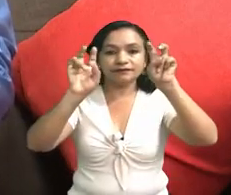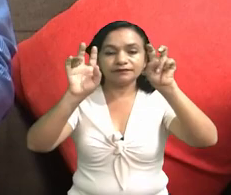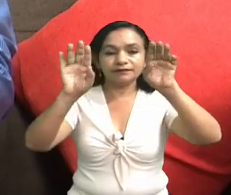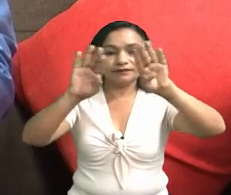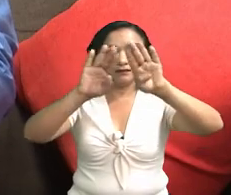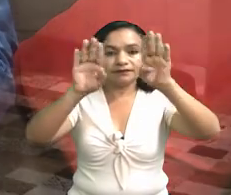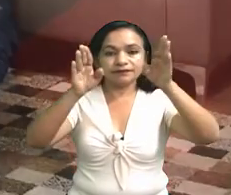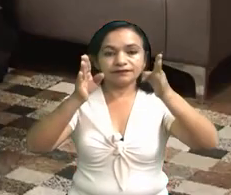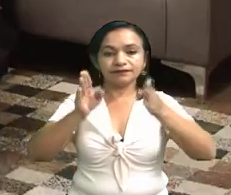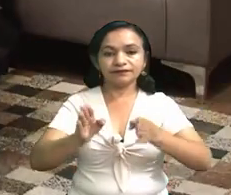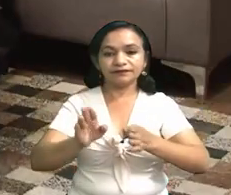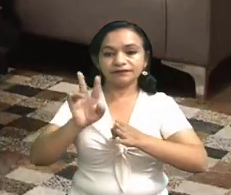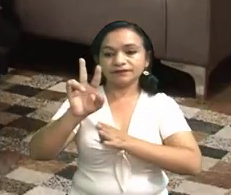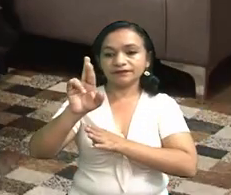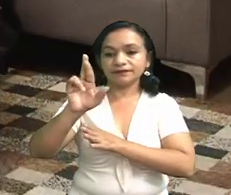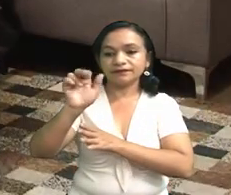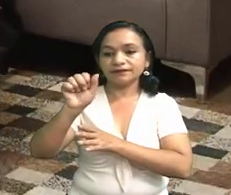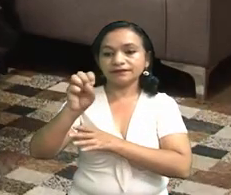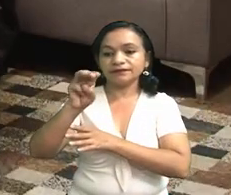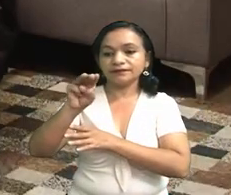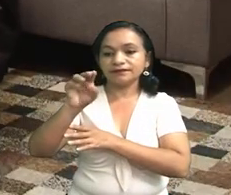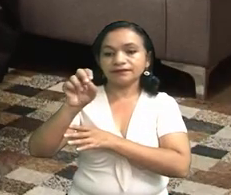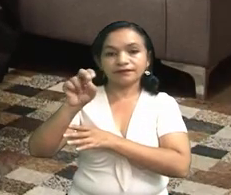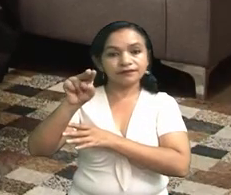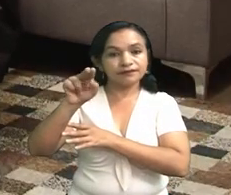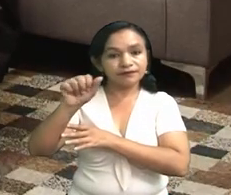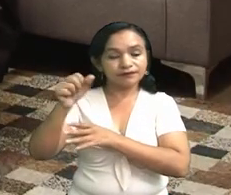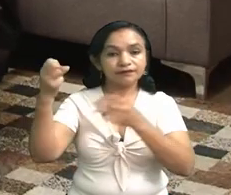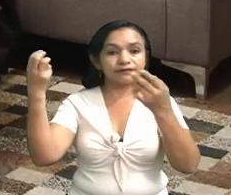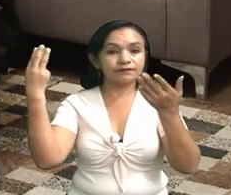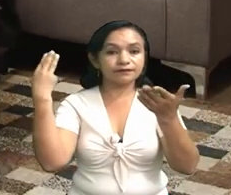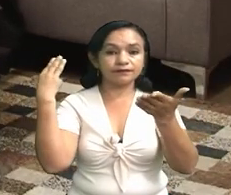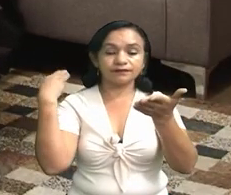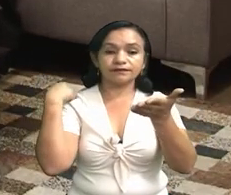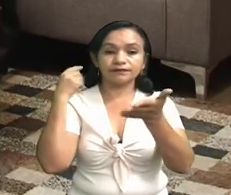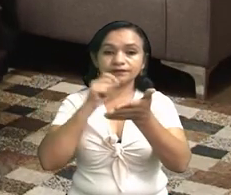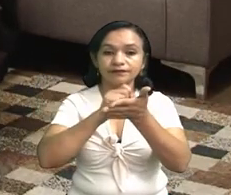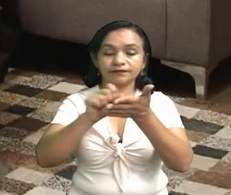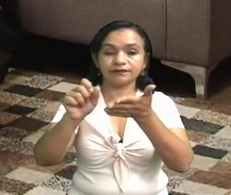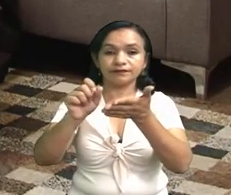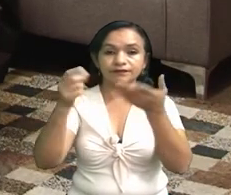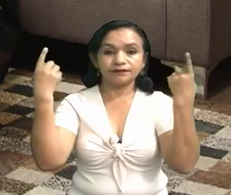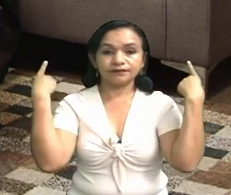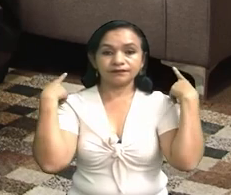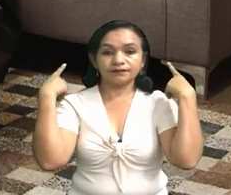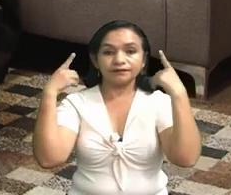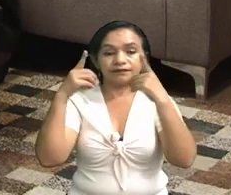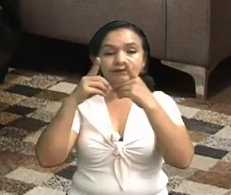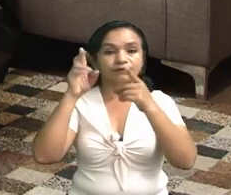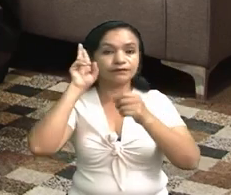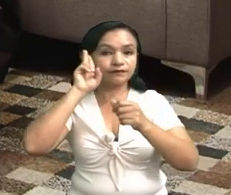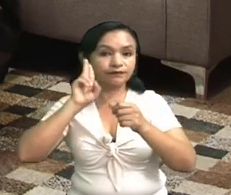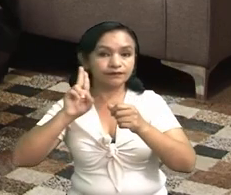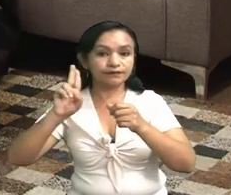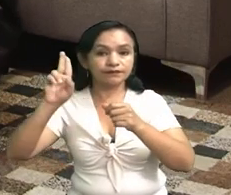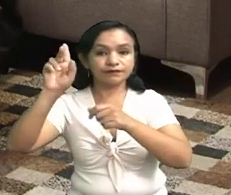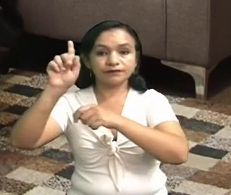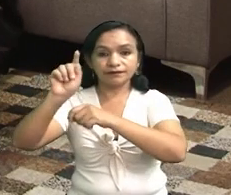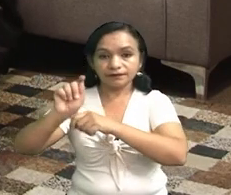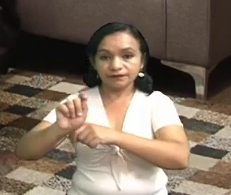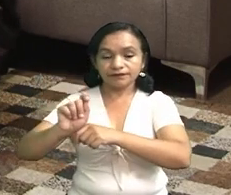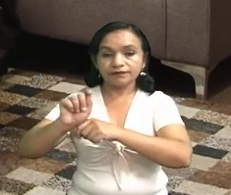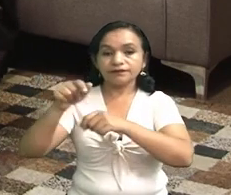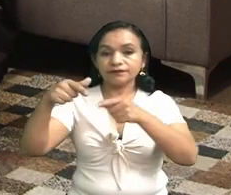compañera Ramona Rodríguez, la maestra Ramona, rectora de la Universidad Autónoma